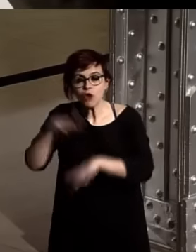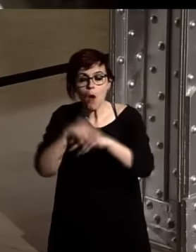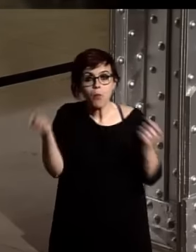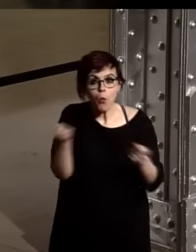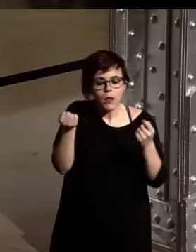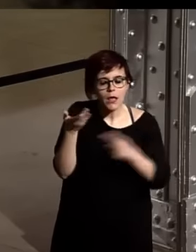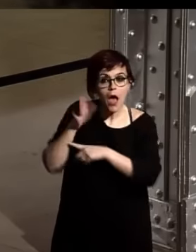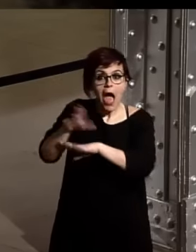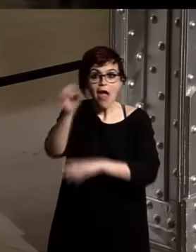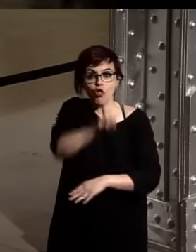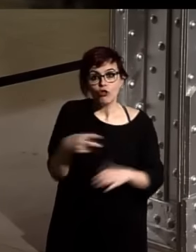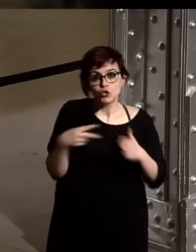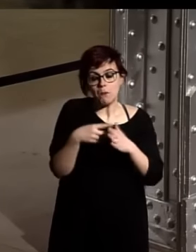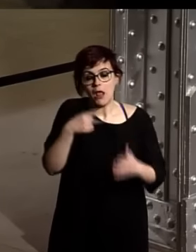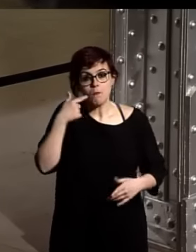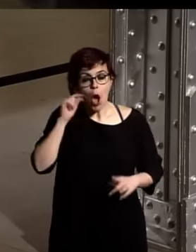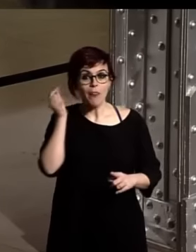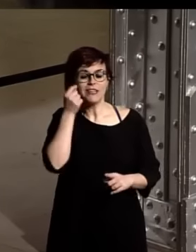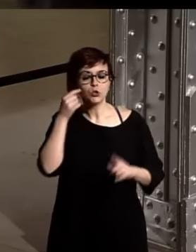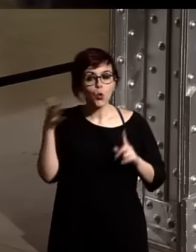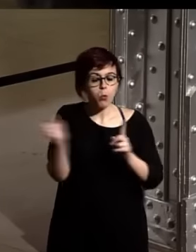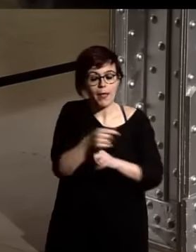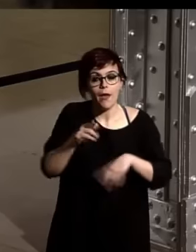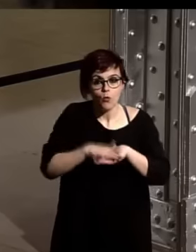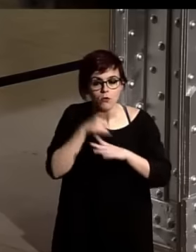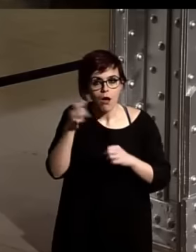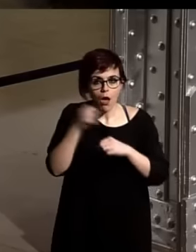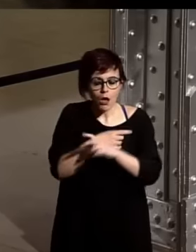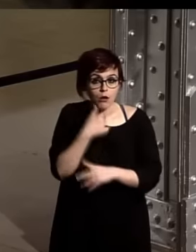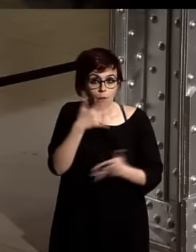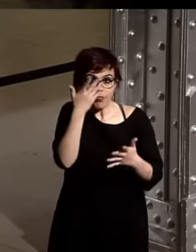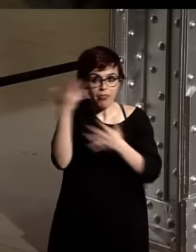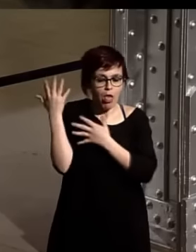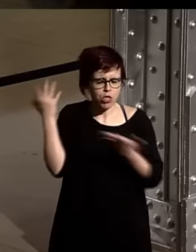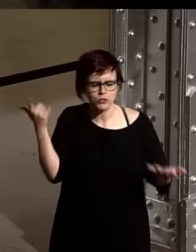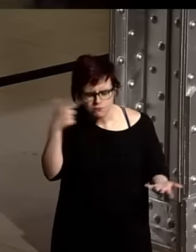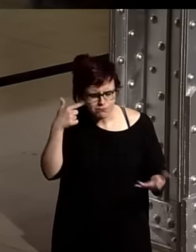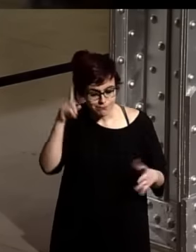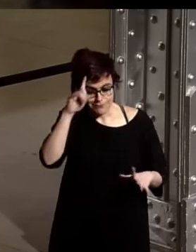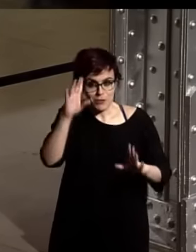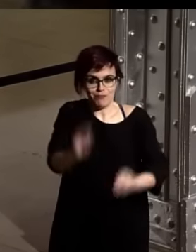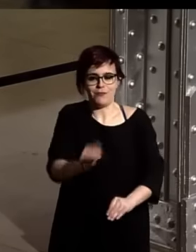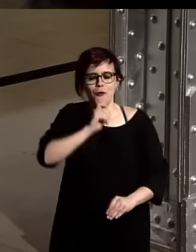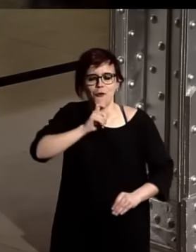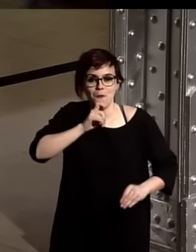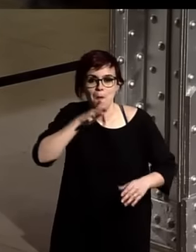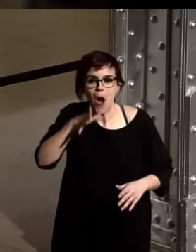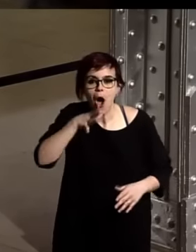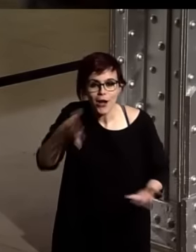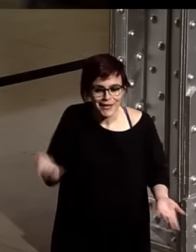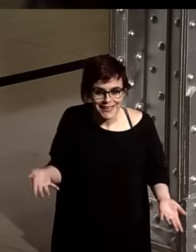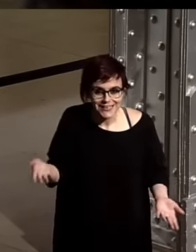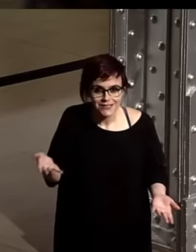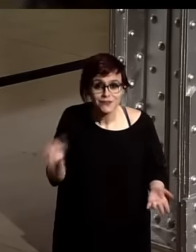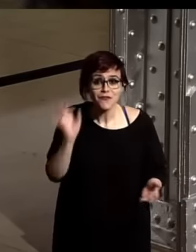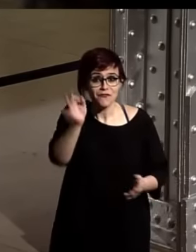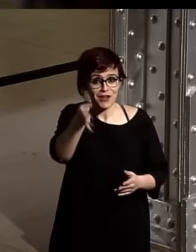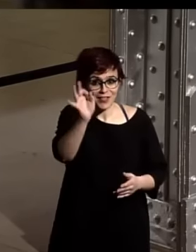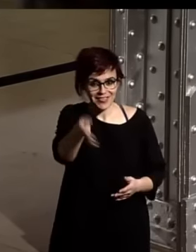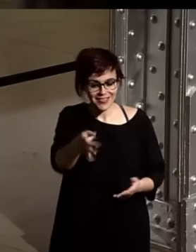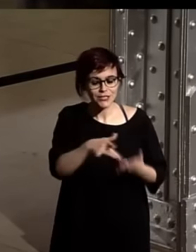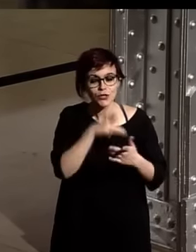si publicó en el 2000 y pico y dices Mira acaban de descubrir No si hace 10 años que ya lo tenían eso se retrasó mucho se